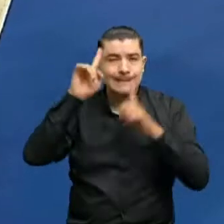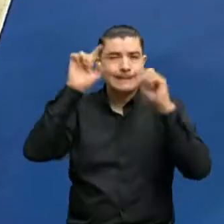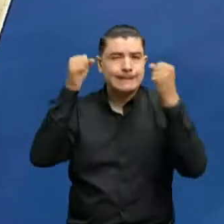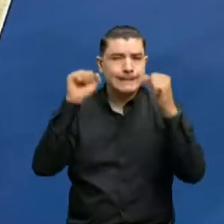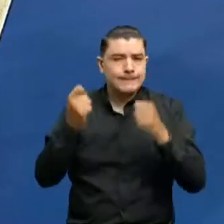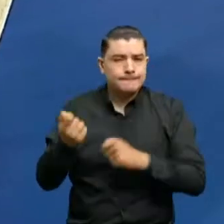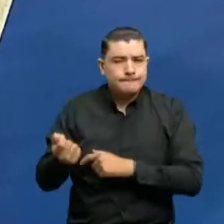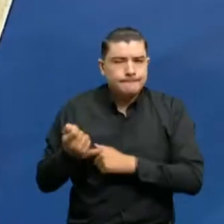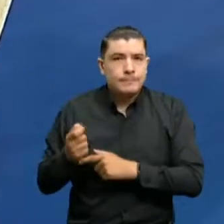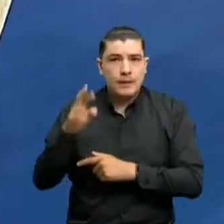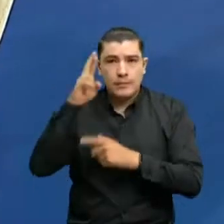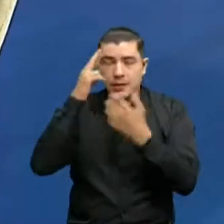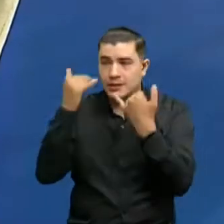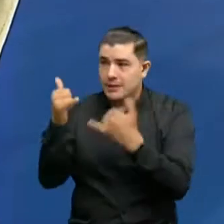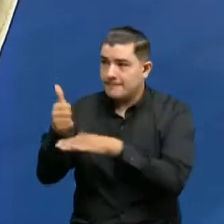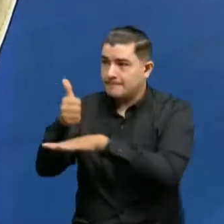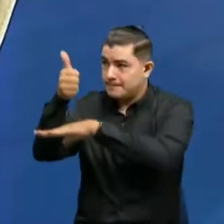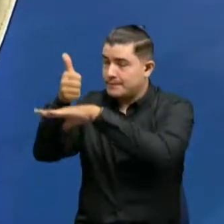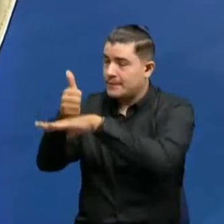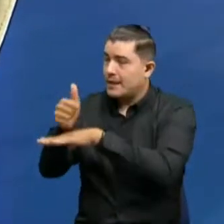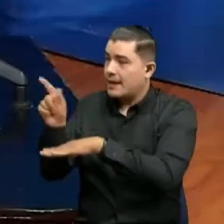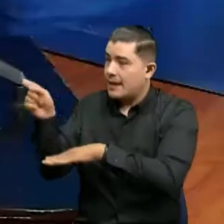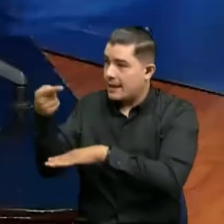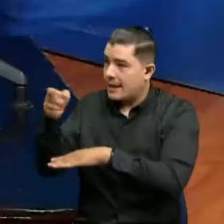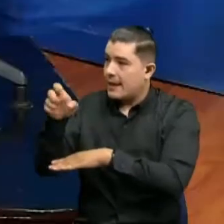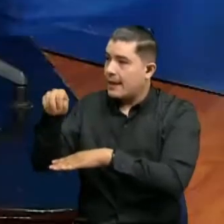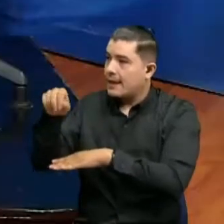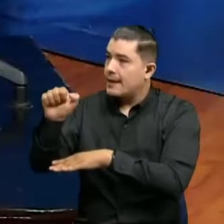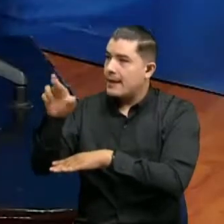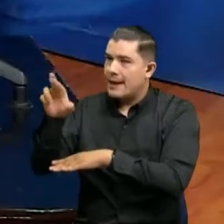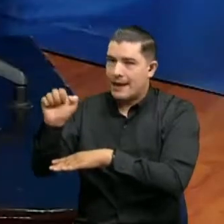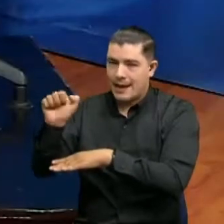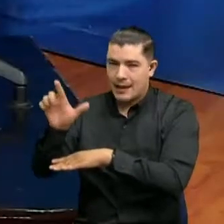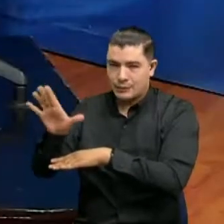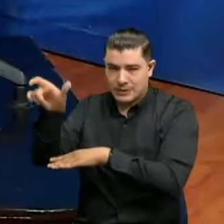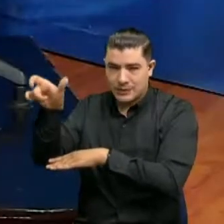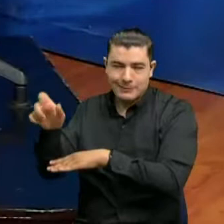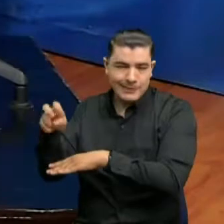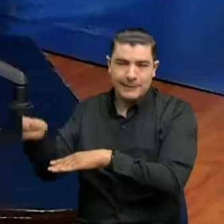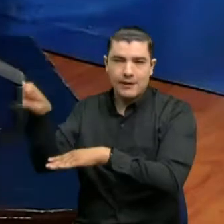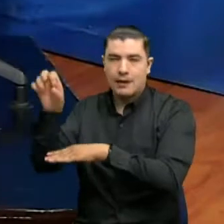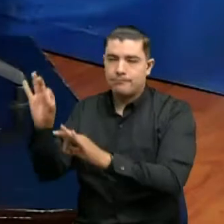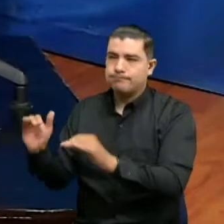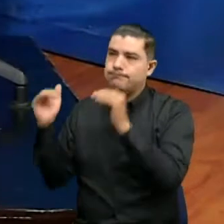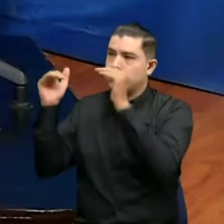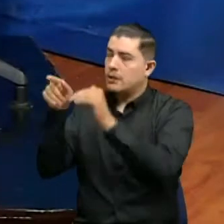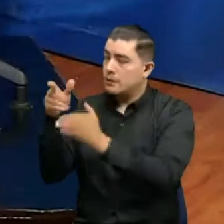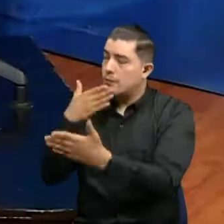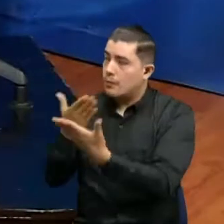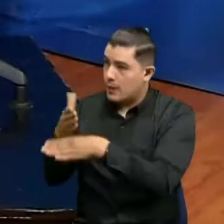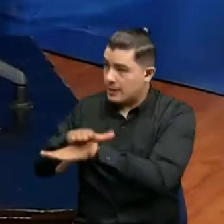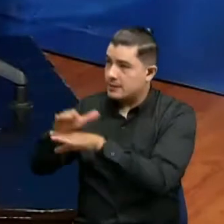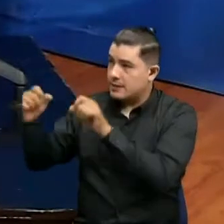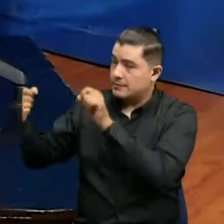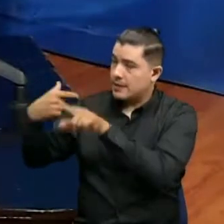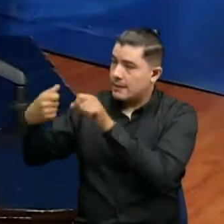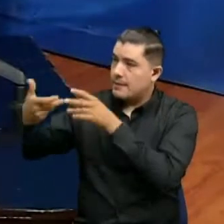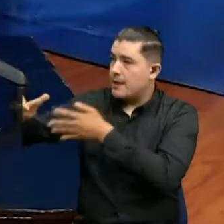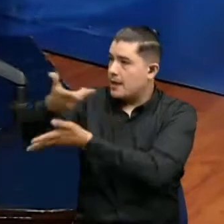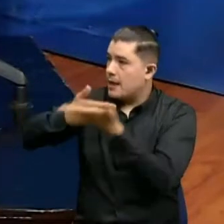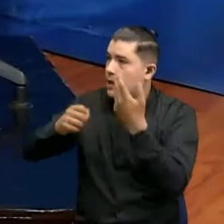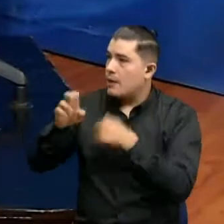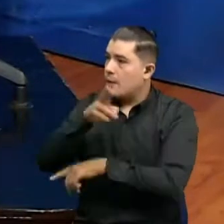general con las muy buenas tardes la bienvenida a oriente noticias el espacio del oriente del país buenas tardes muchas gracias